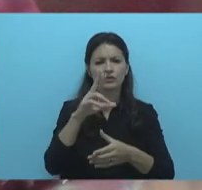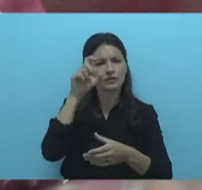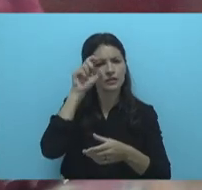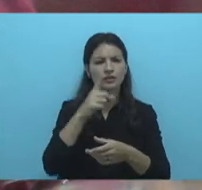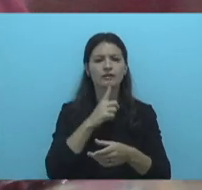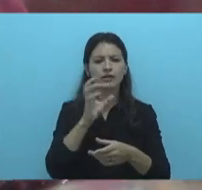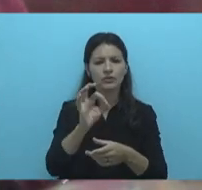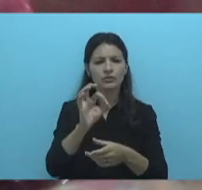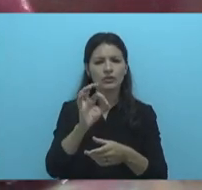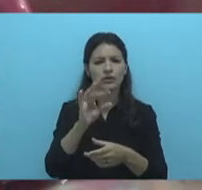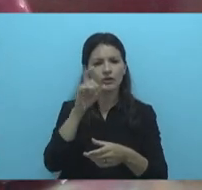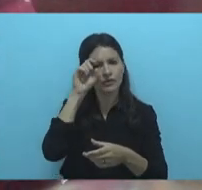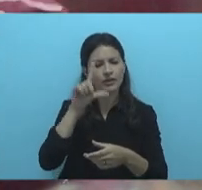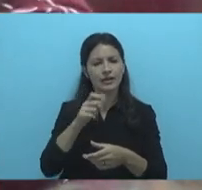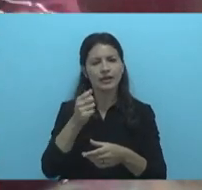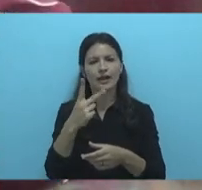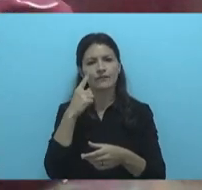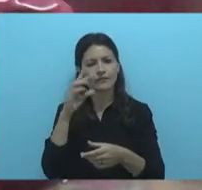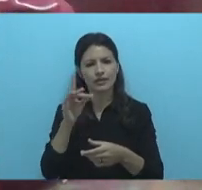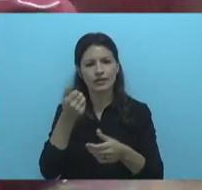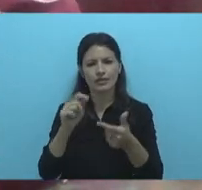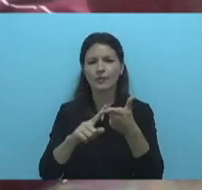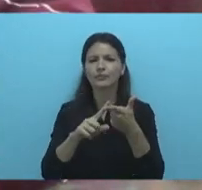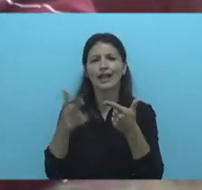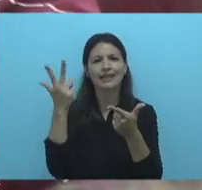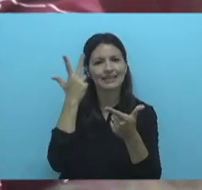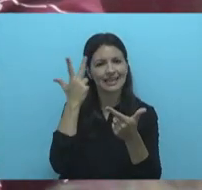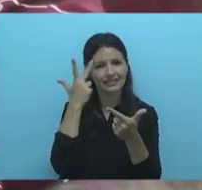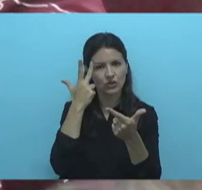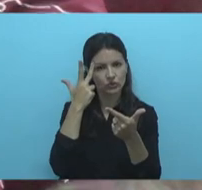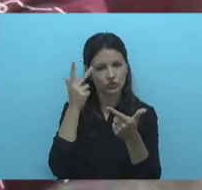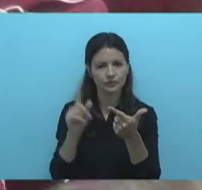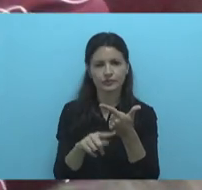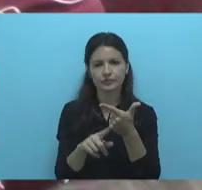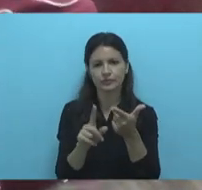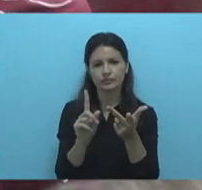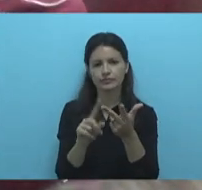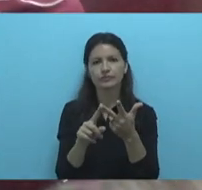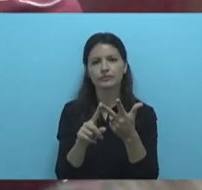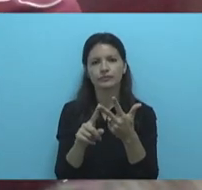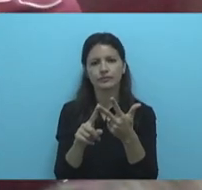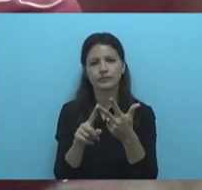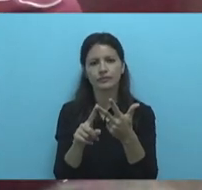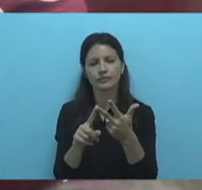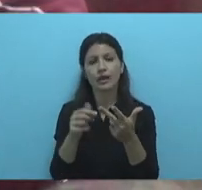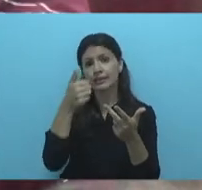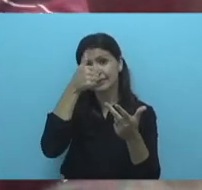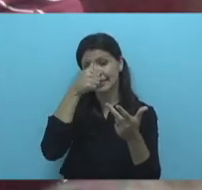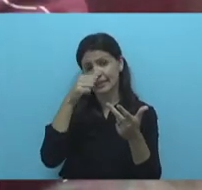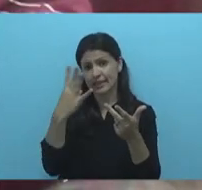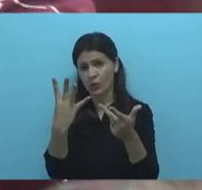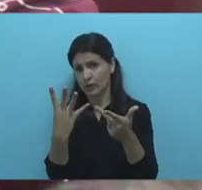Vida bajo el sistema Sirviendo sí, Dios. Sí, número 18 en la versión, en la última 18. Versión. Bueno, la